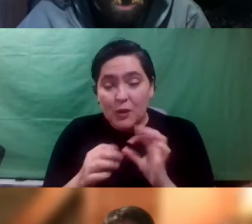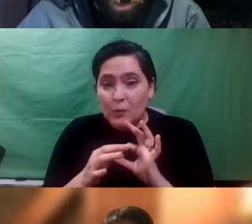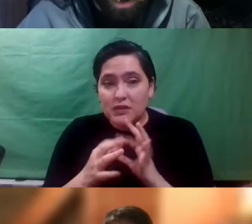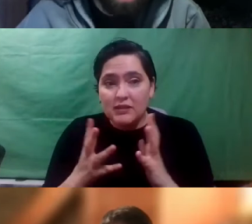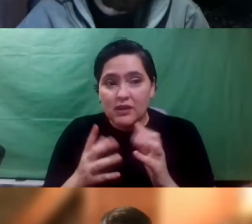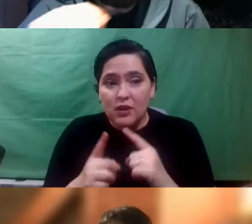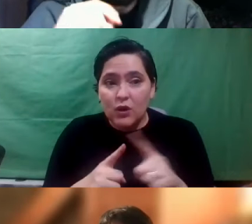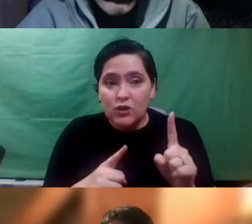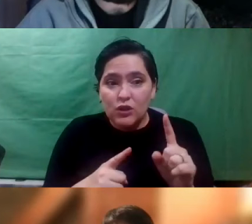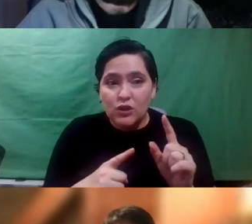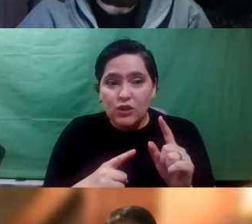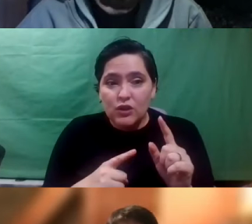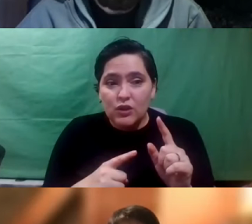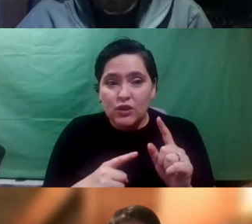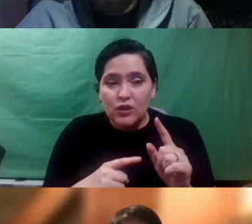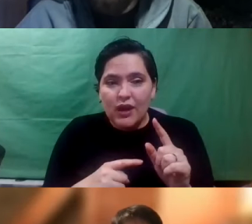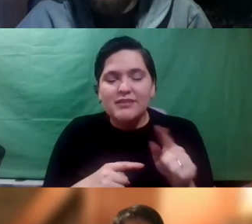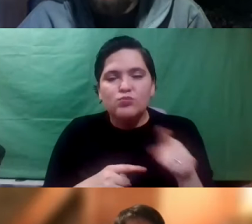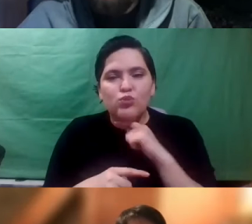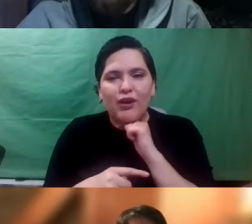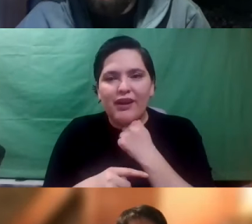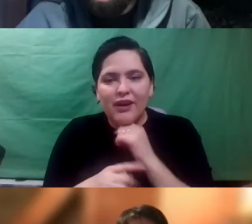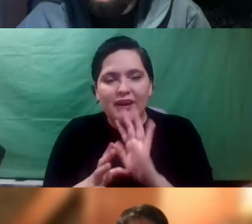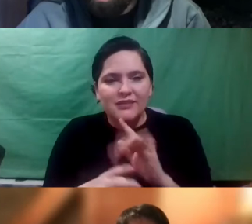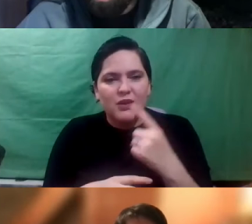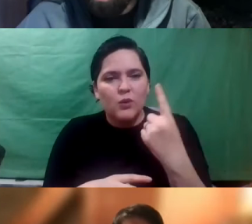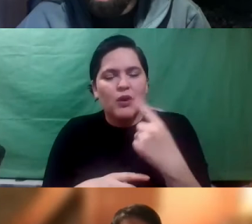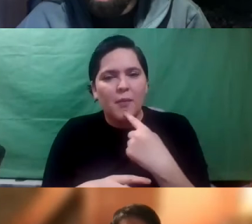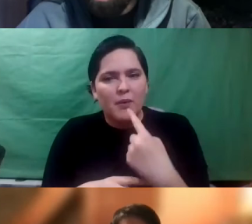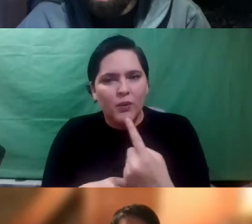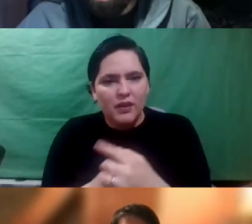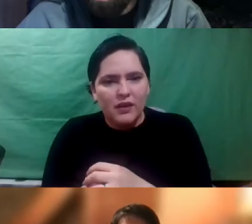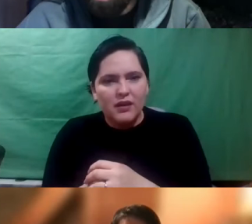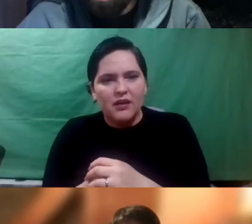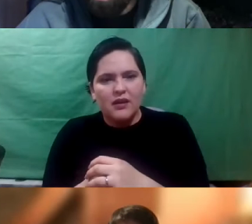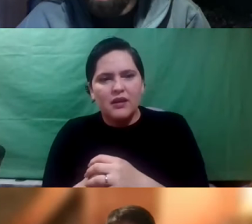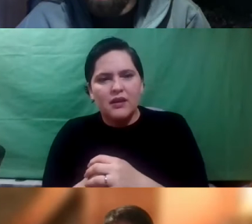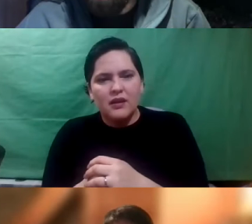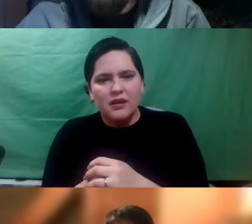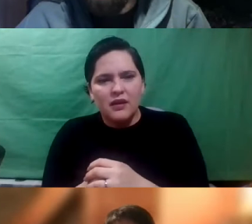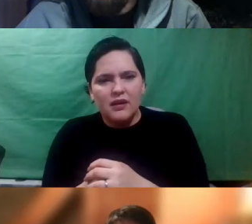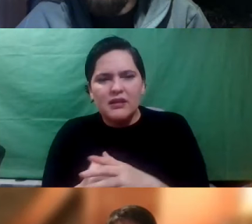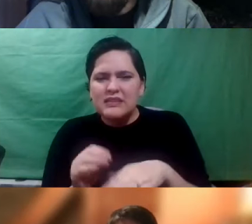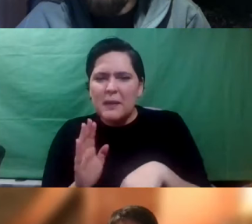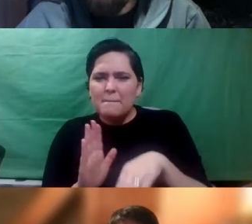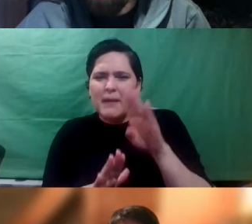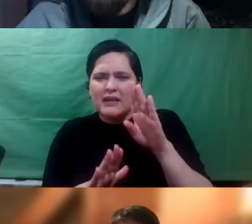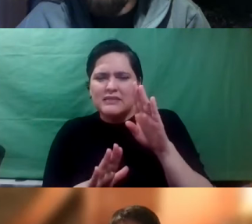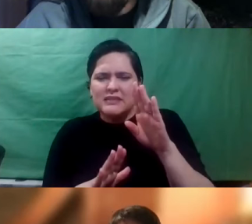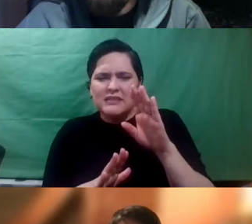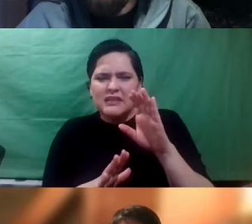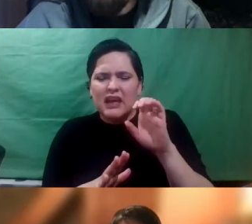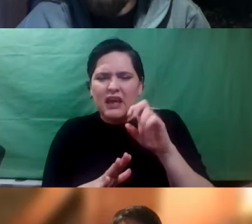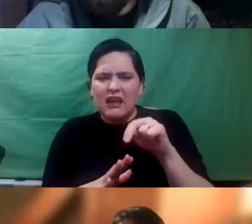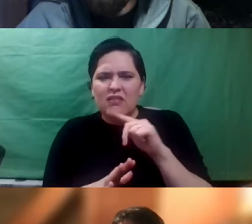Andrés está muteado, creo. Sí. Una pregunta es, ¿un mayor aumento de entropía puede estar asociado con la hipótesis